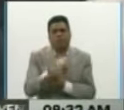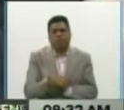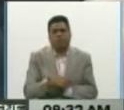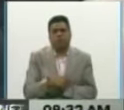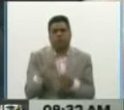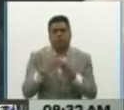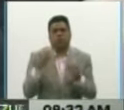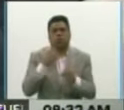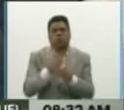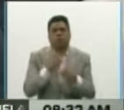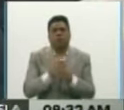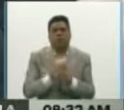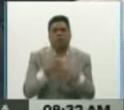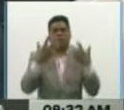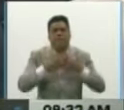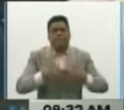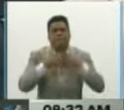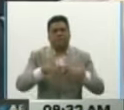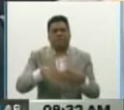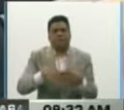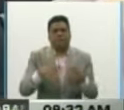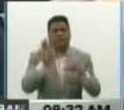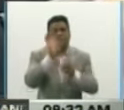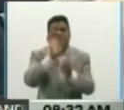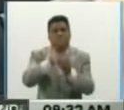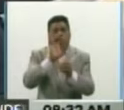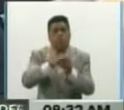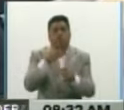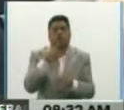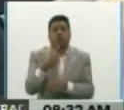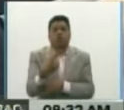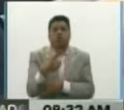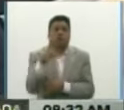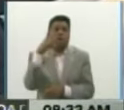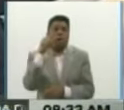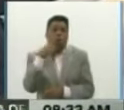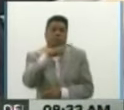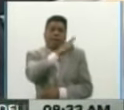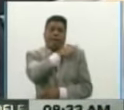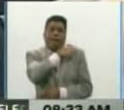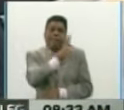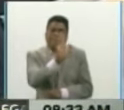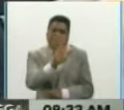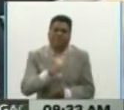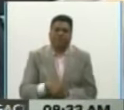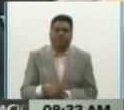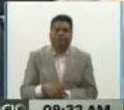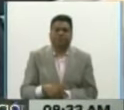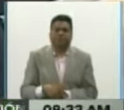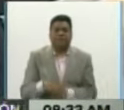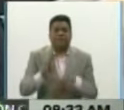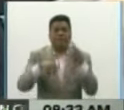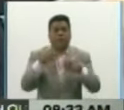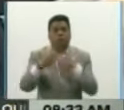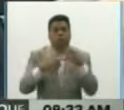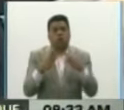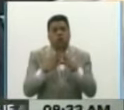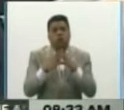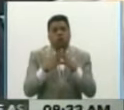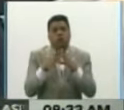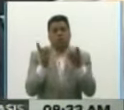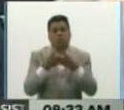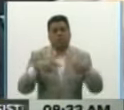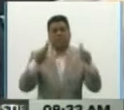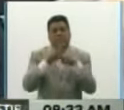trabajadores de Empresas Polar, una realidad que además no lo dice Lorenzo Mendoza. Y como ustedes dicen, el tema de la productividad también tiene que estar activo y la dignificación